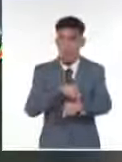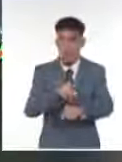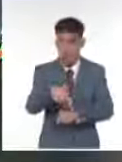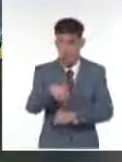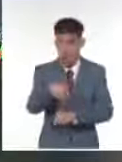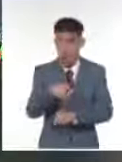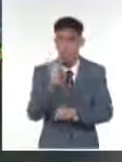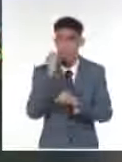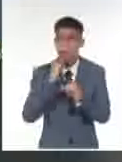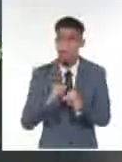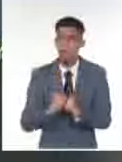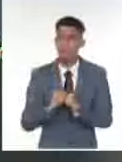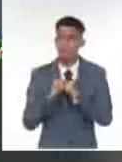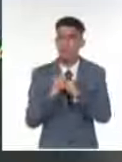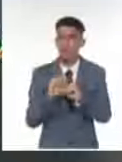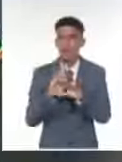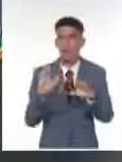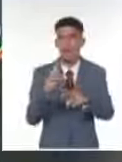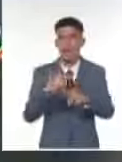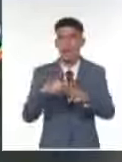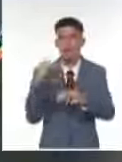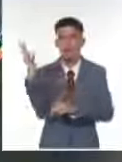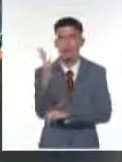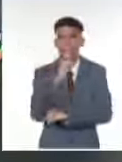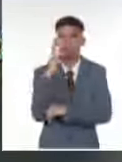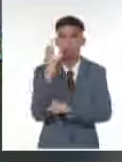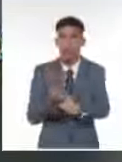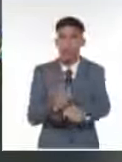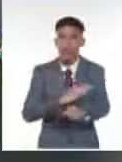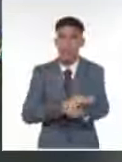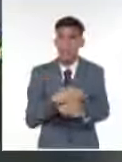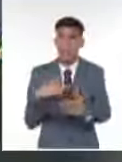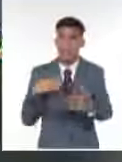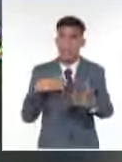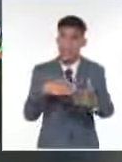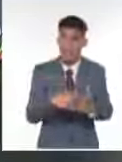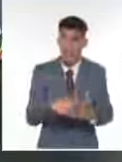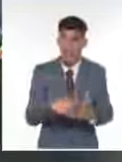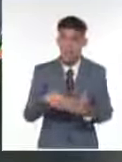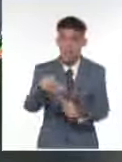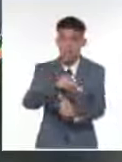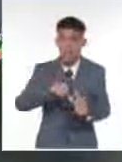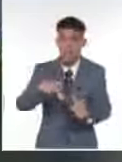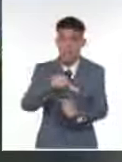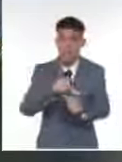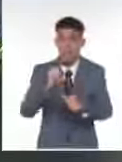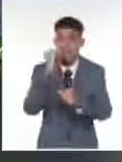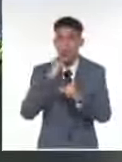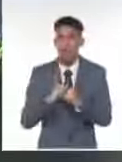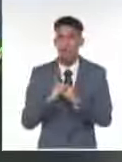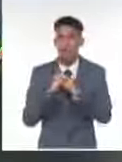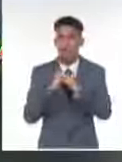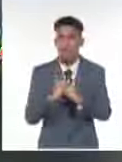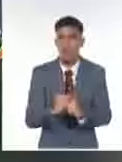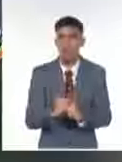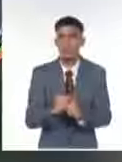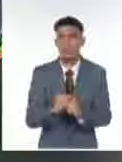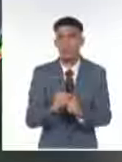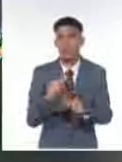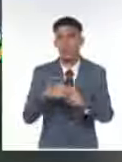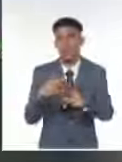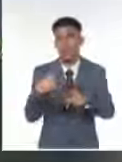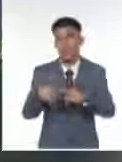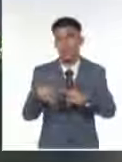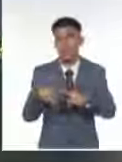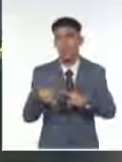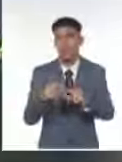alcanzará la categoría de tormenta tropical y antes de llegar al arco de las Antillas Menores alcanzará la categoría de huracán, un